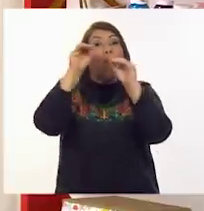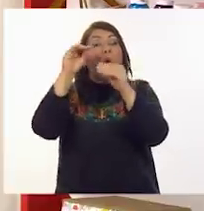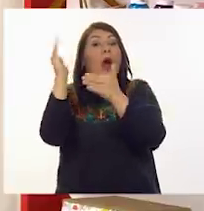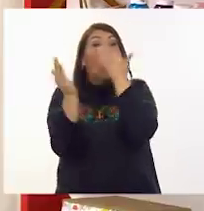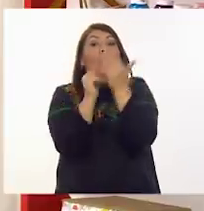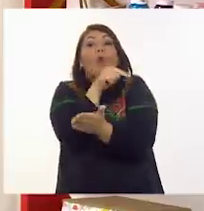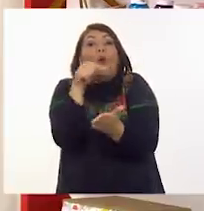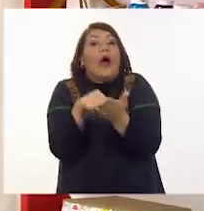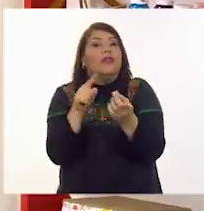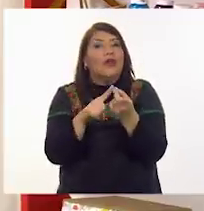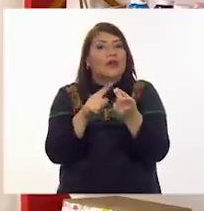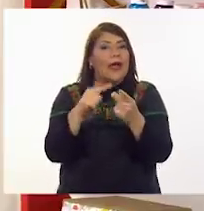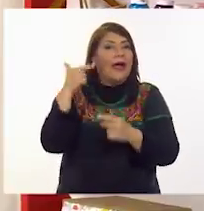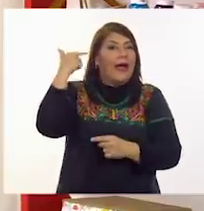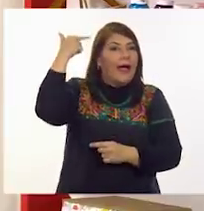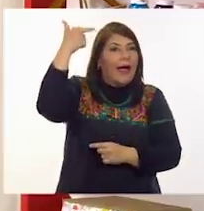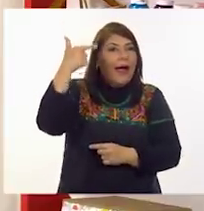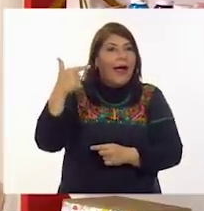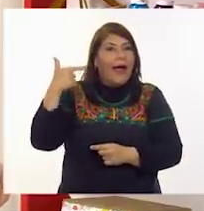Londres, becada.